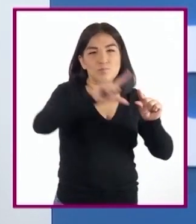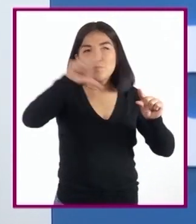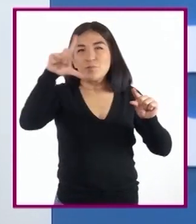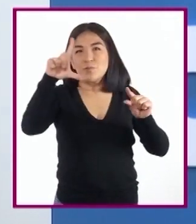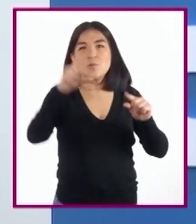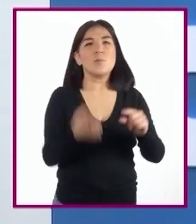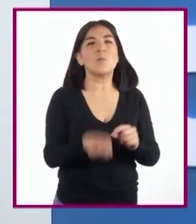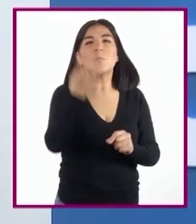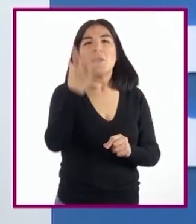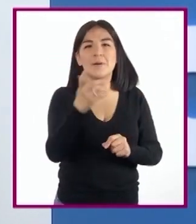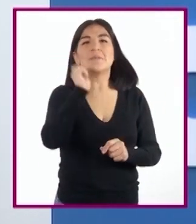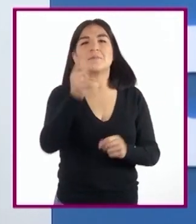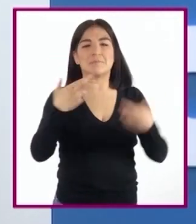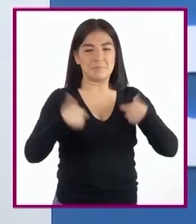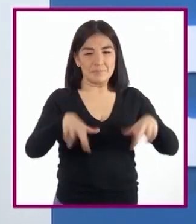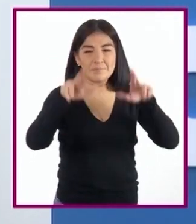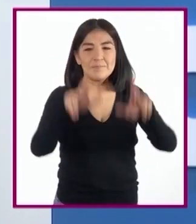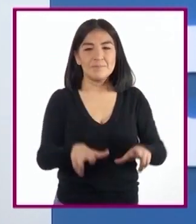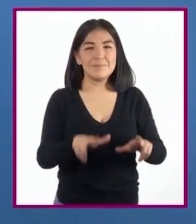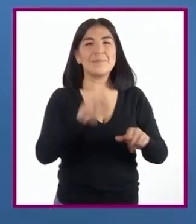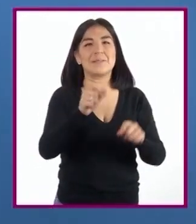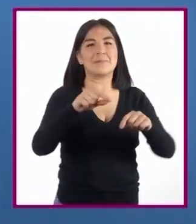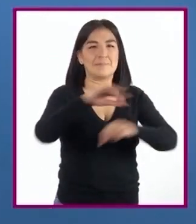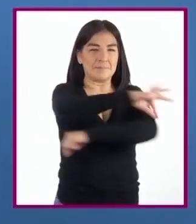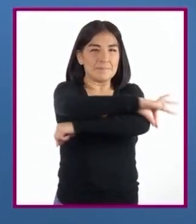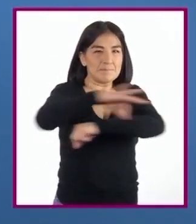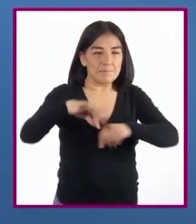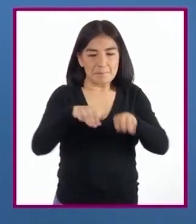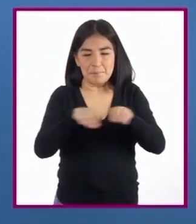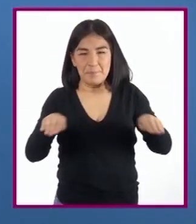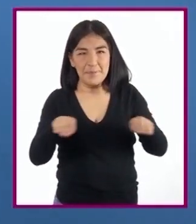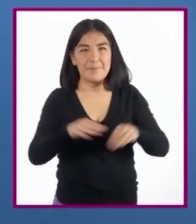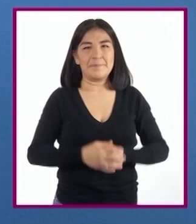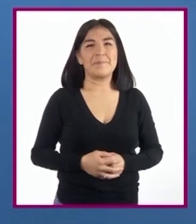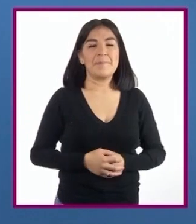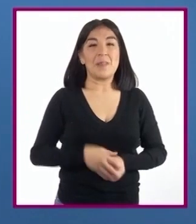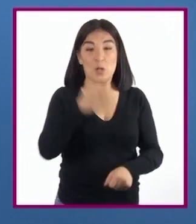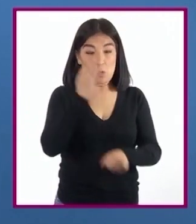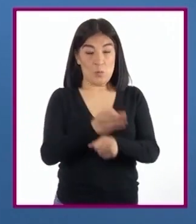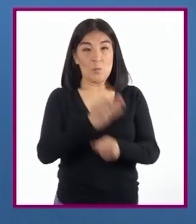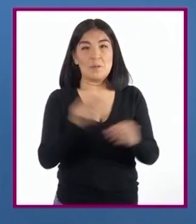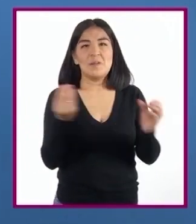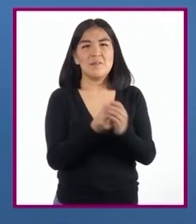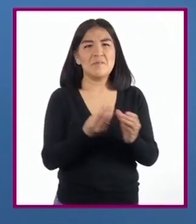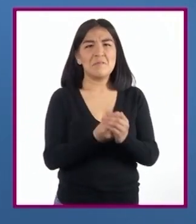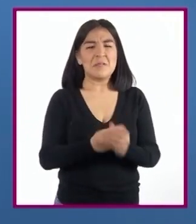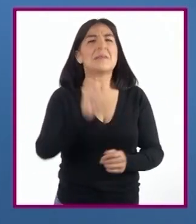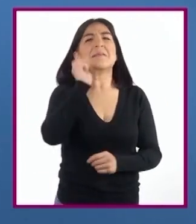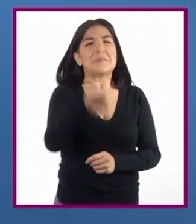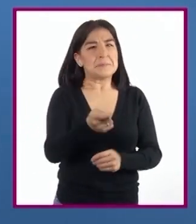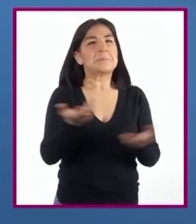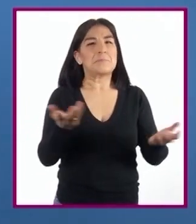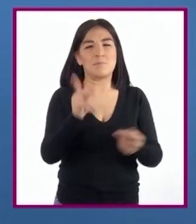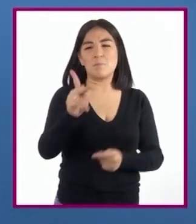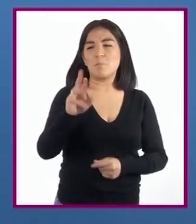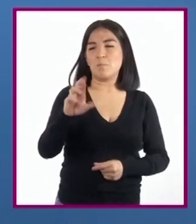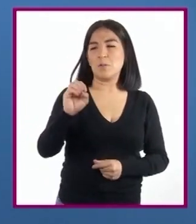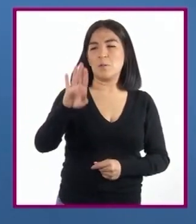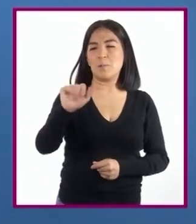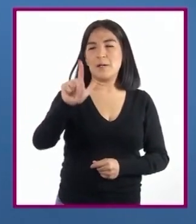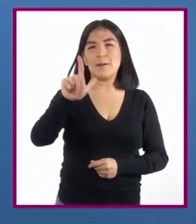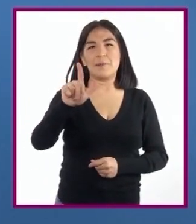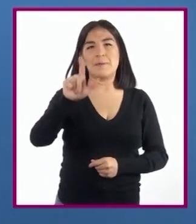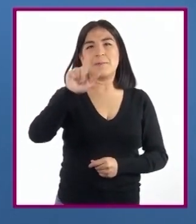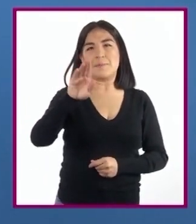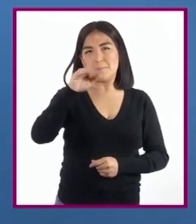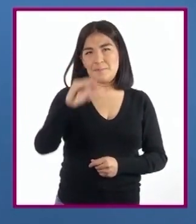las distintas expresiones de su medida. En esta sesión seguiremos trabajando el tema de probabilidad. Con